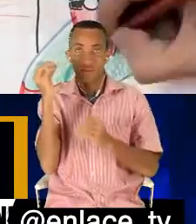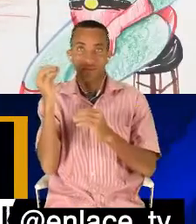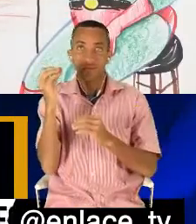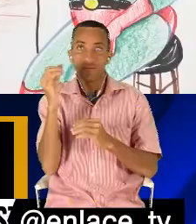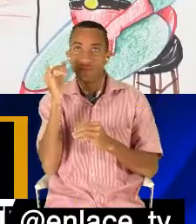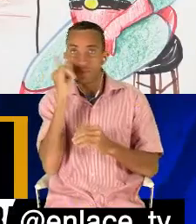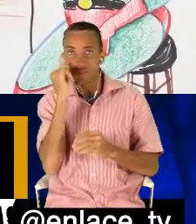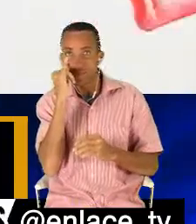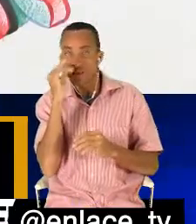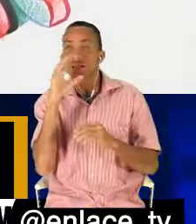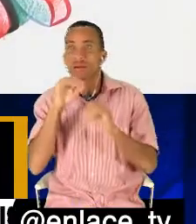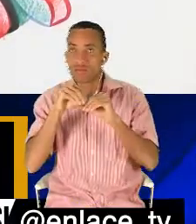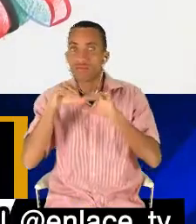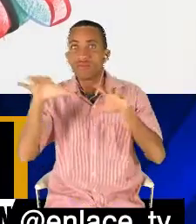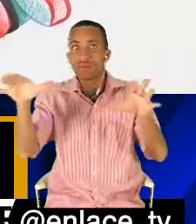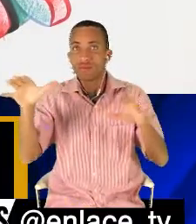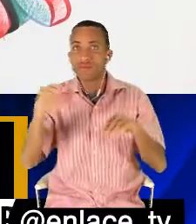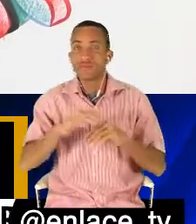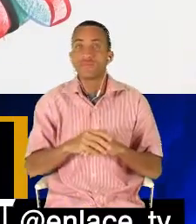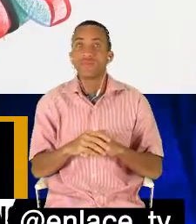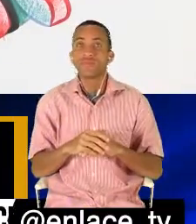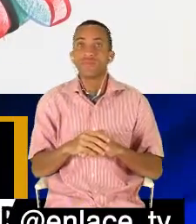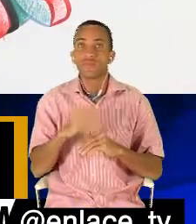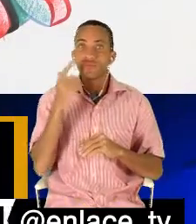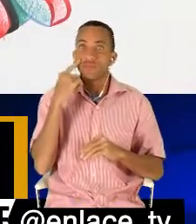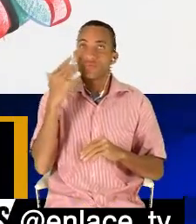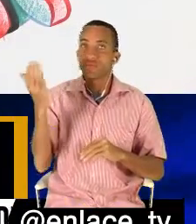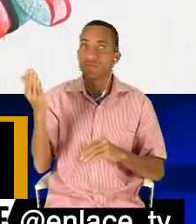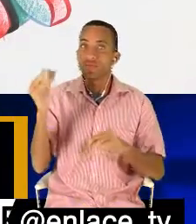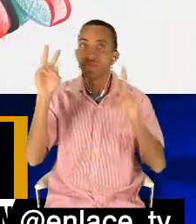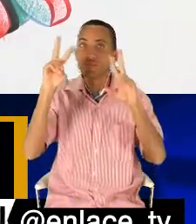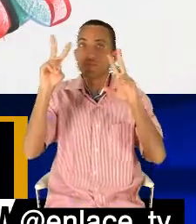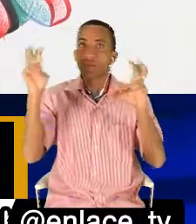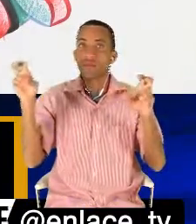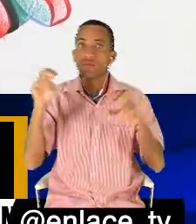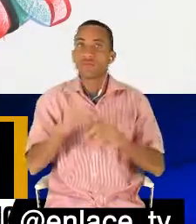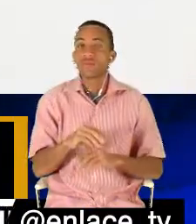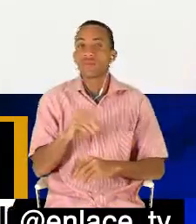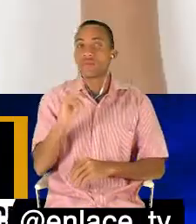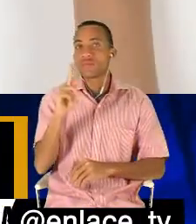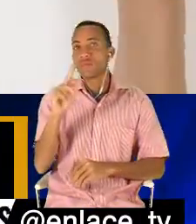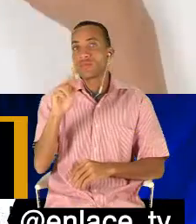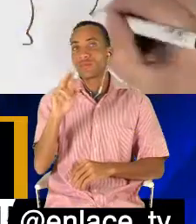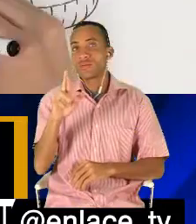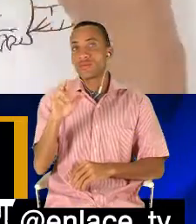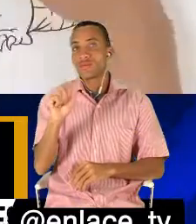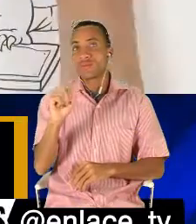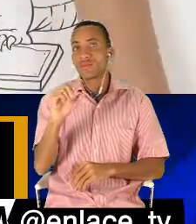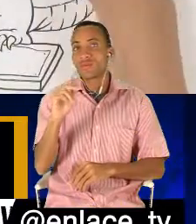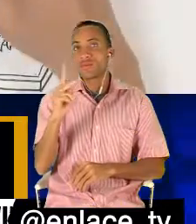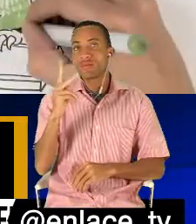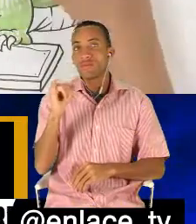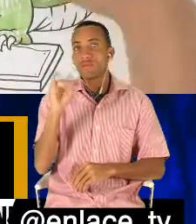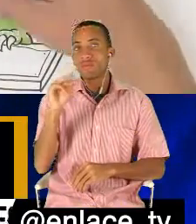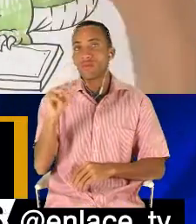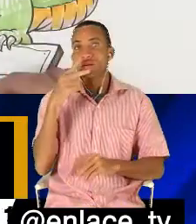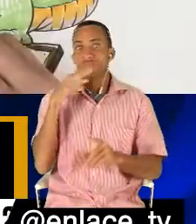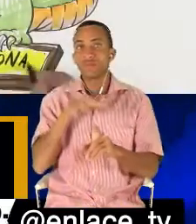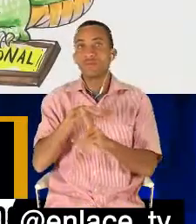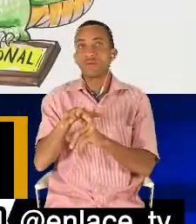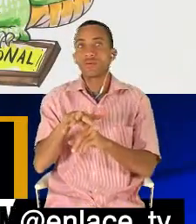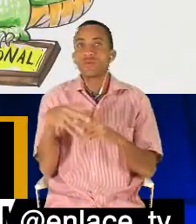viendo en estos momentos en pantalla, y referencia el tema del fracking y todo lo que esto tiene como afectación. Háblenos un poco